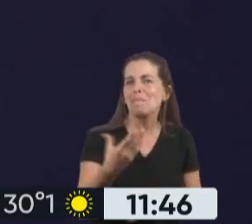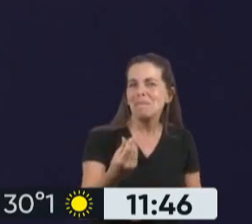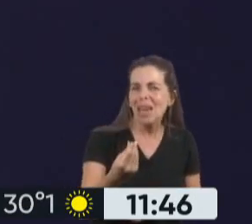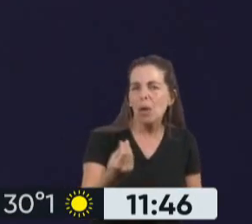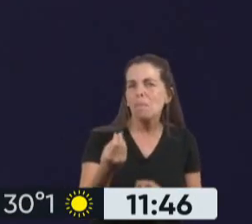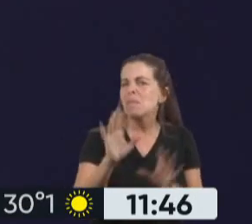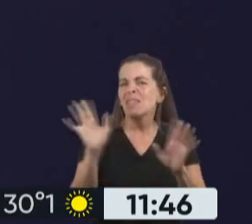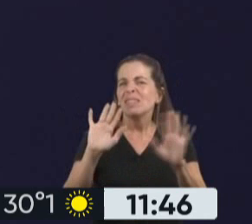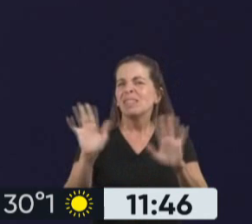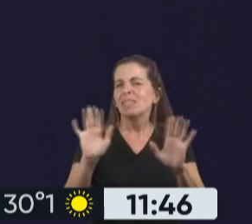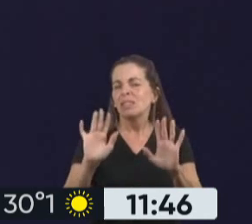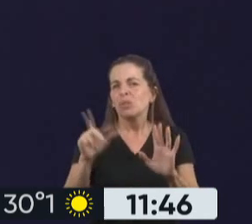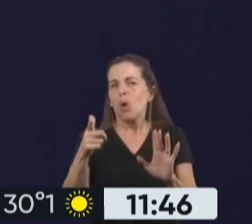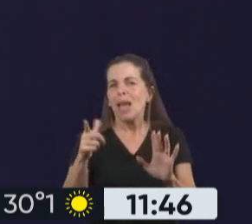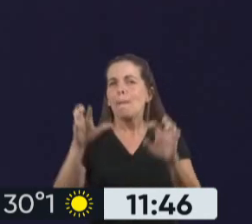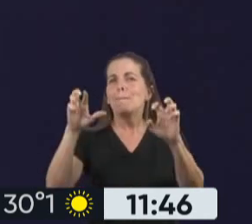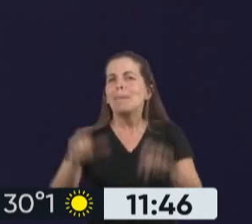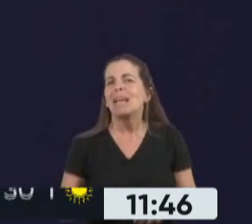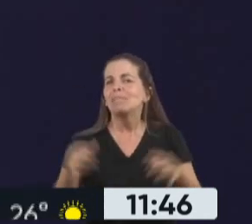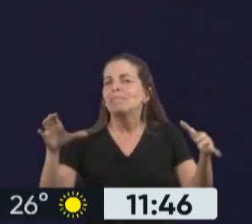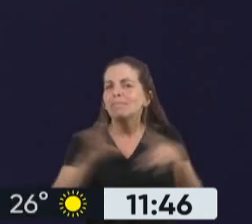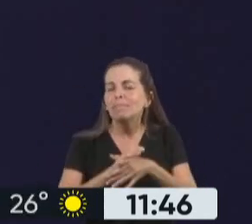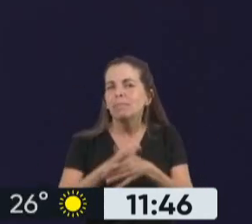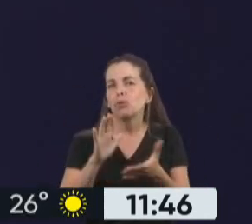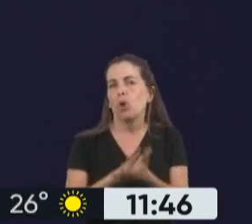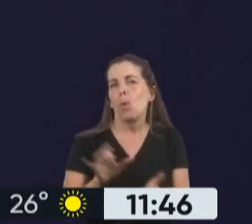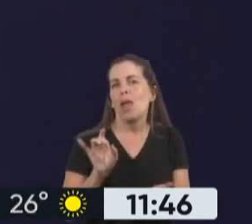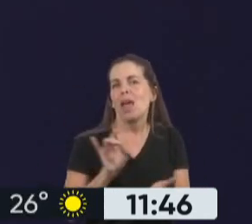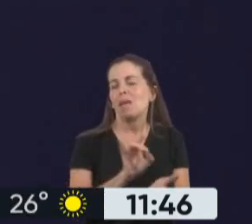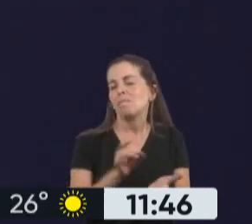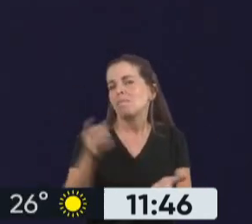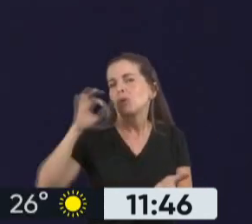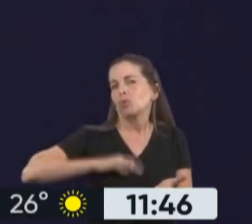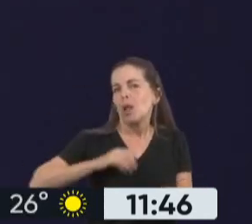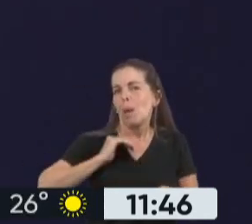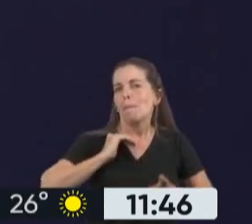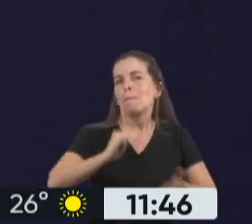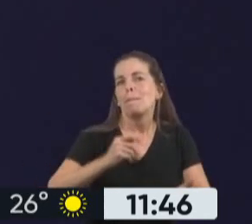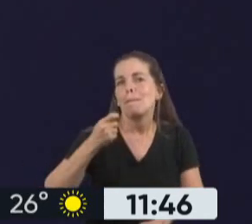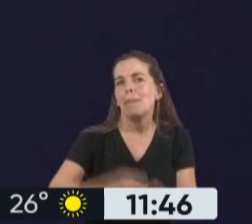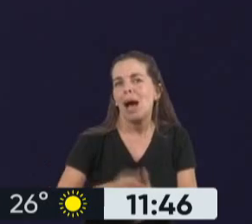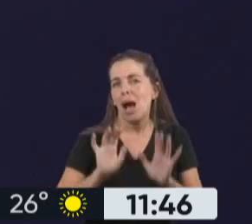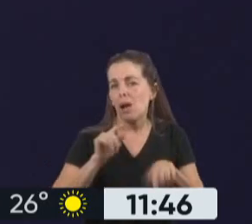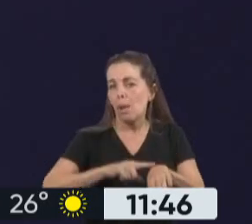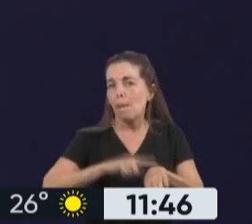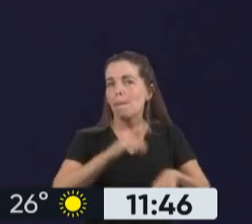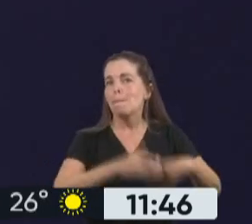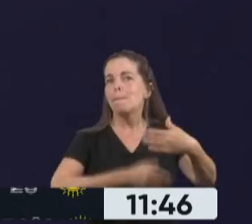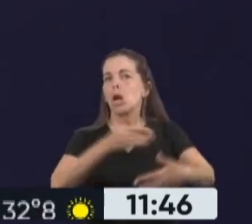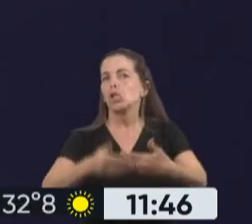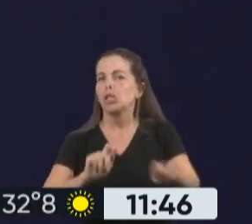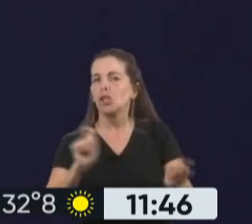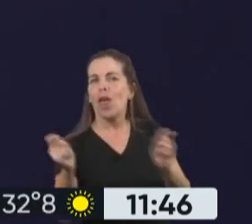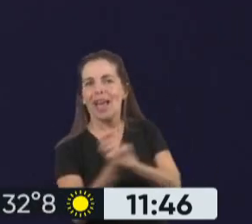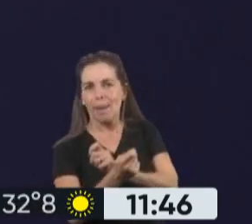este cambio, pero no hay ningún tipo de definición de ningún tipo. Cuando la haya, estamos en pleno proceso de reestructuración, ¿no? Cuando haya alguna novedad